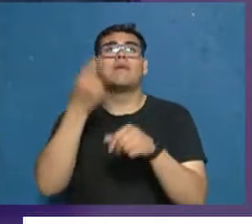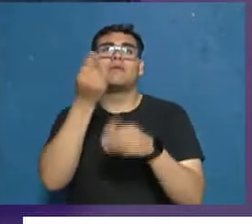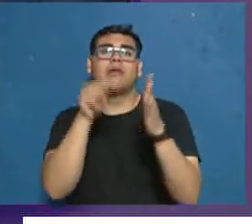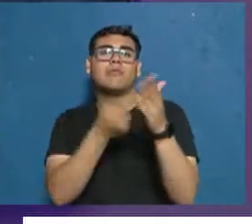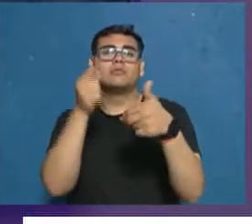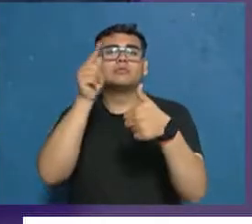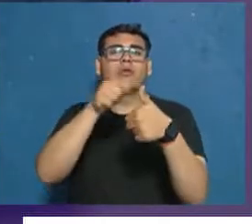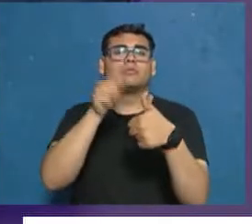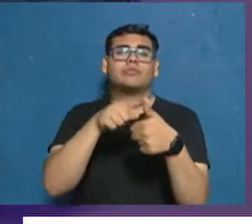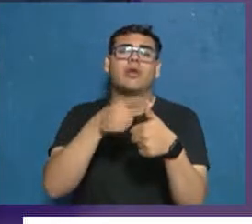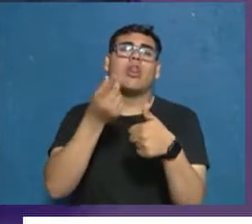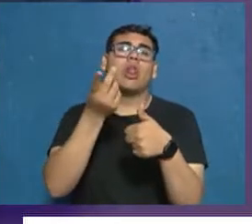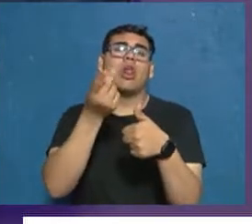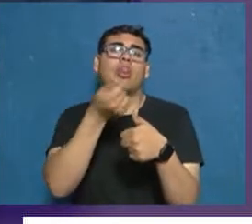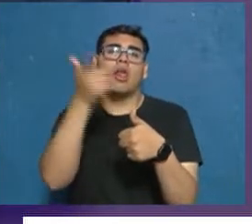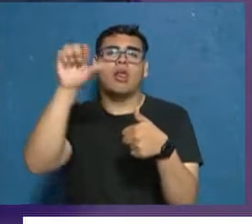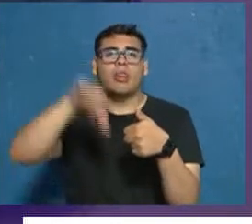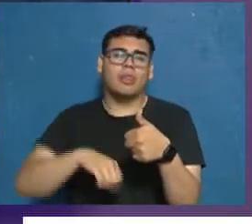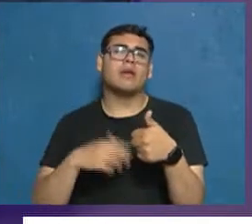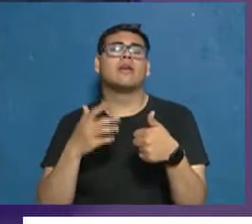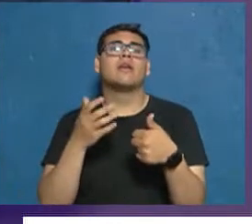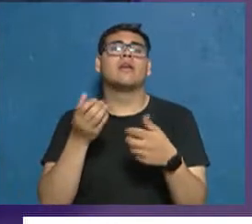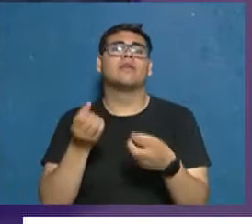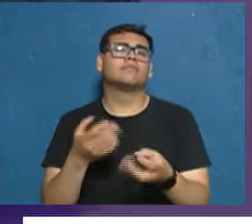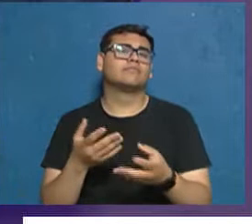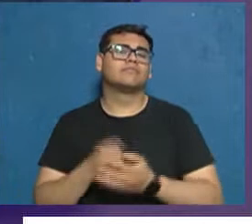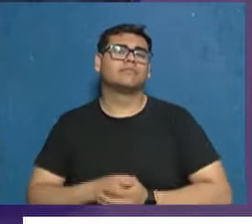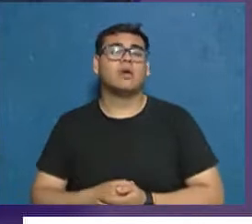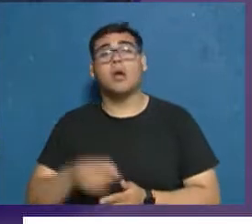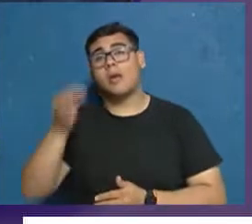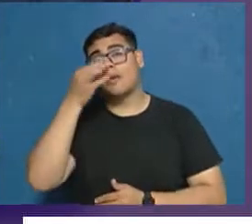que podemos decir es que algunos números finos indican que un